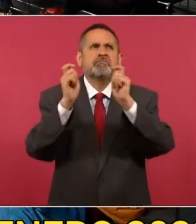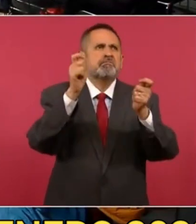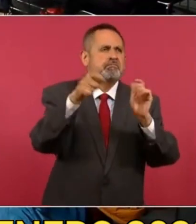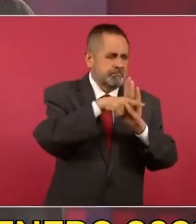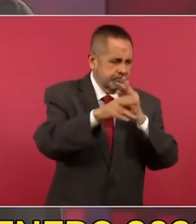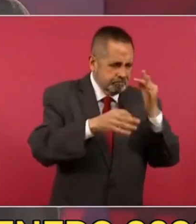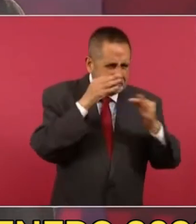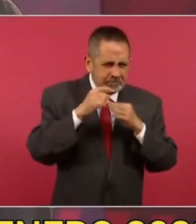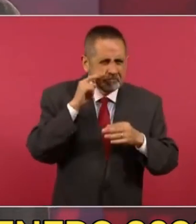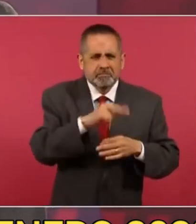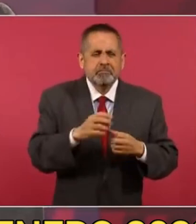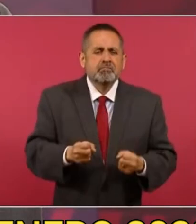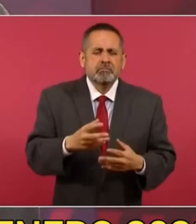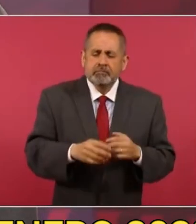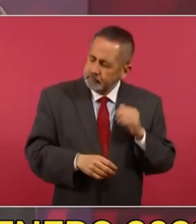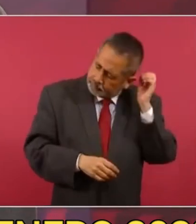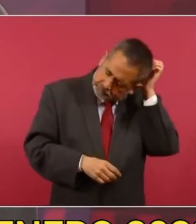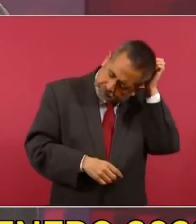y vean cuántas notas hay